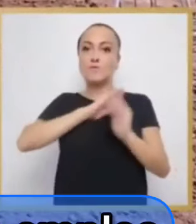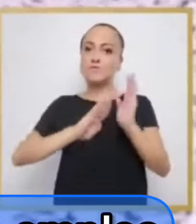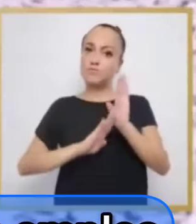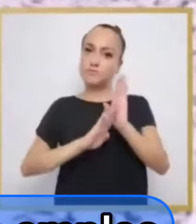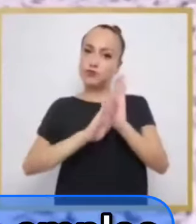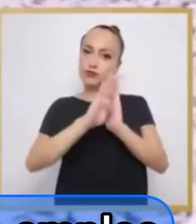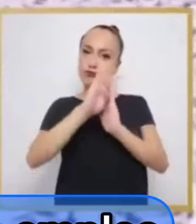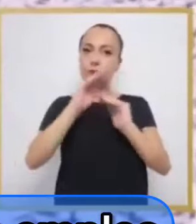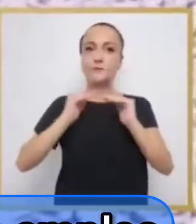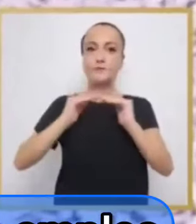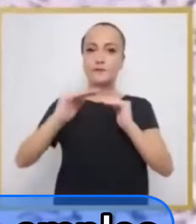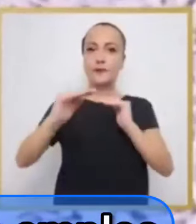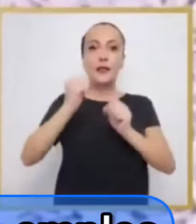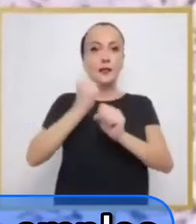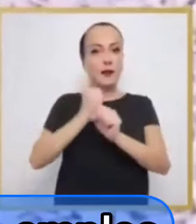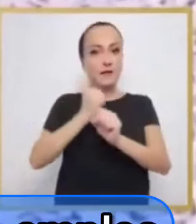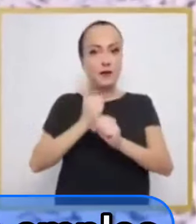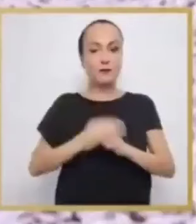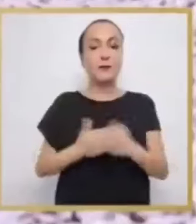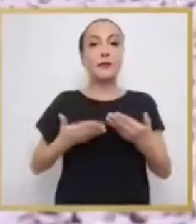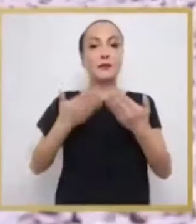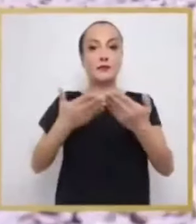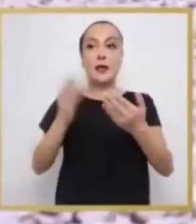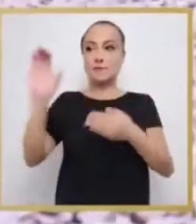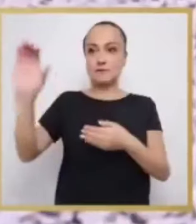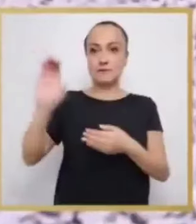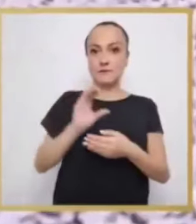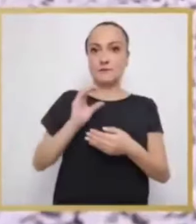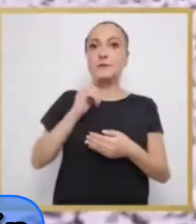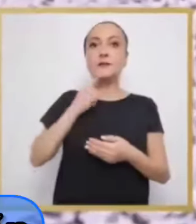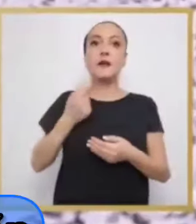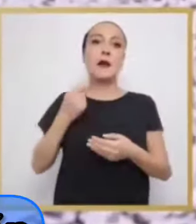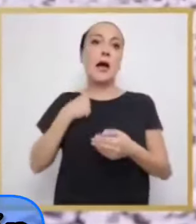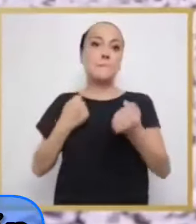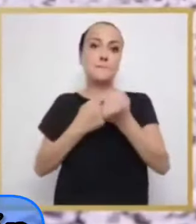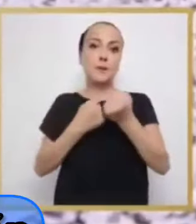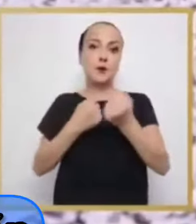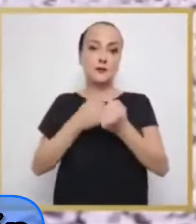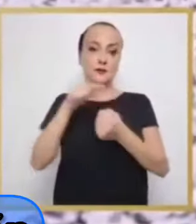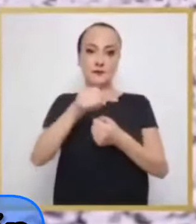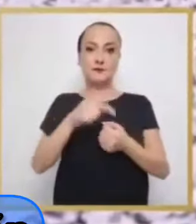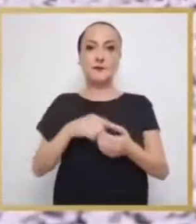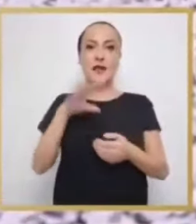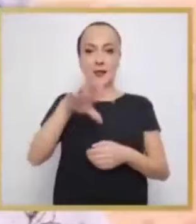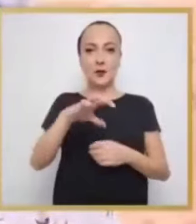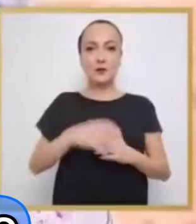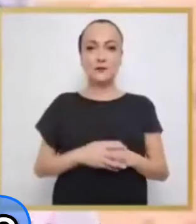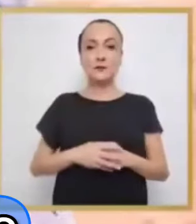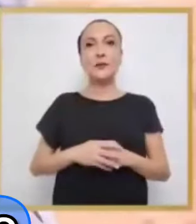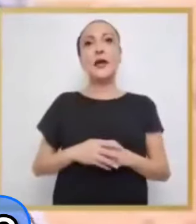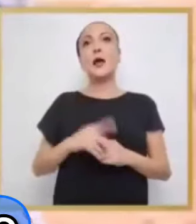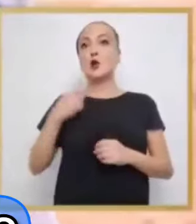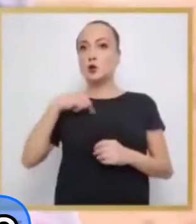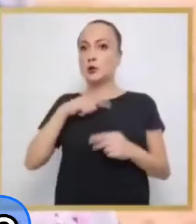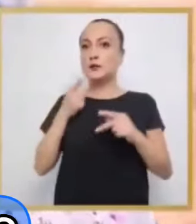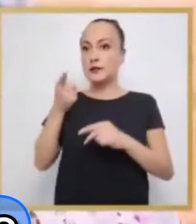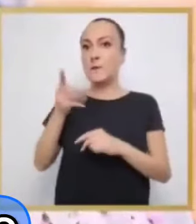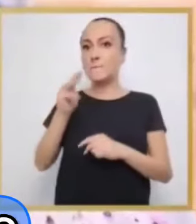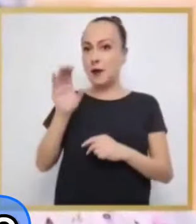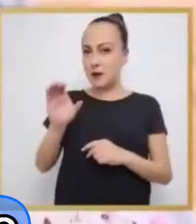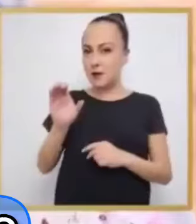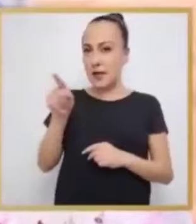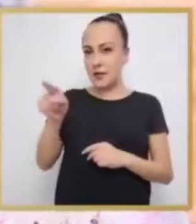para un crecimiento sostenible en fuentes de empleo y generación de ingresos que ayudan al desarrollo de este cantón. En un principio nos